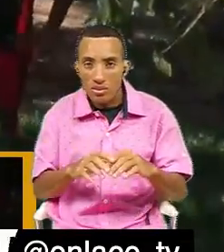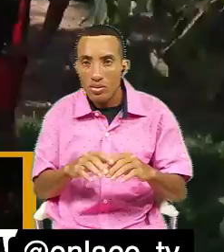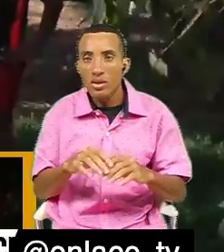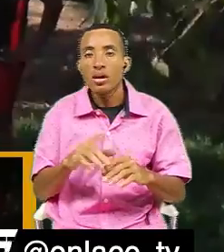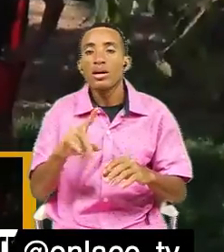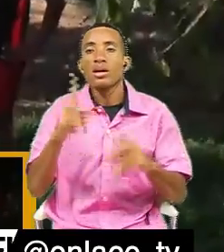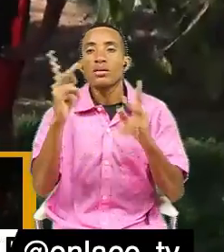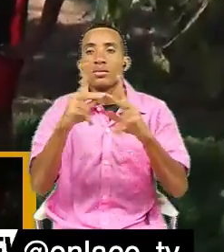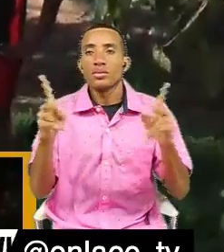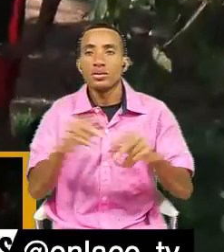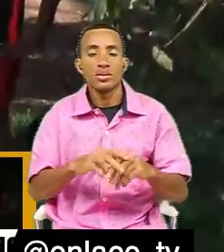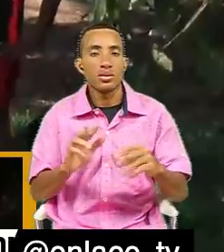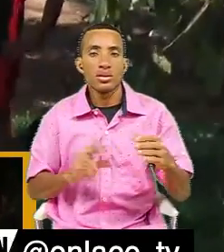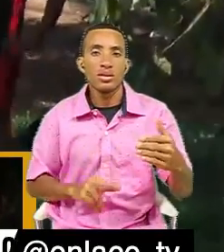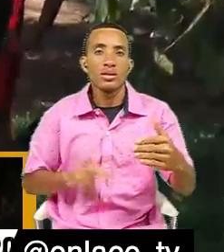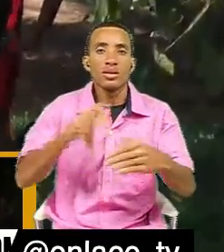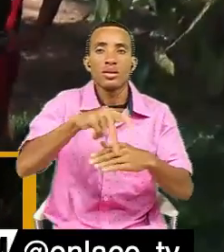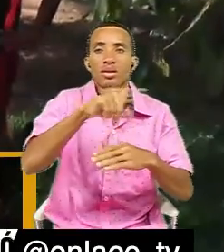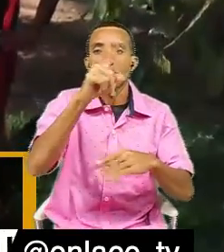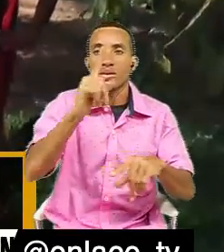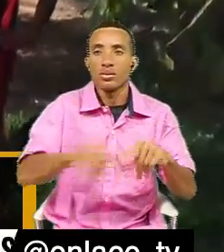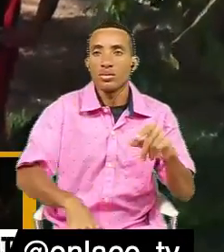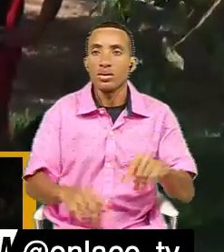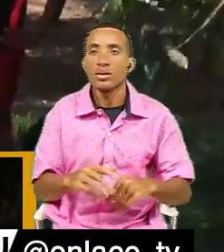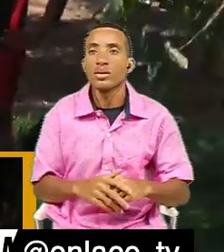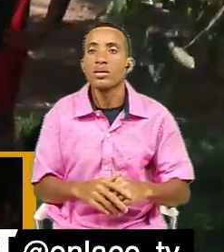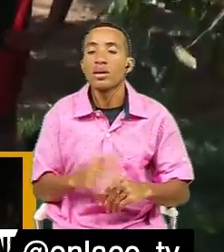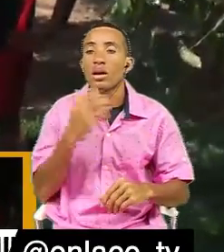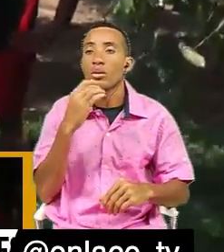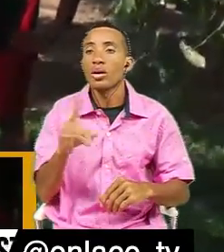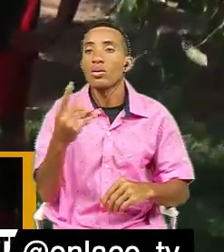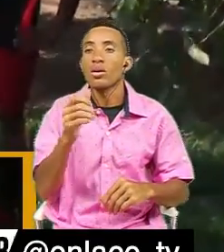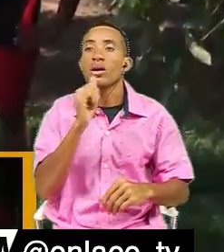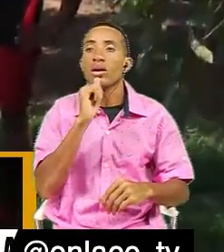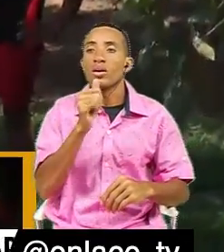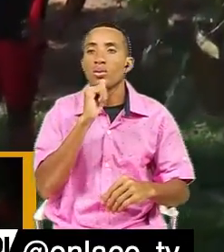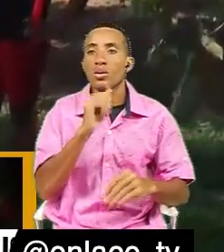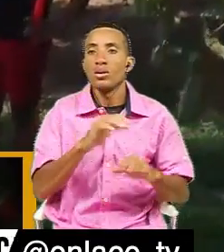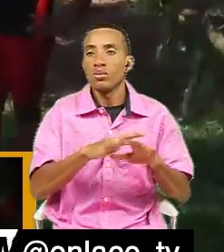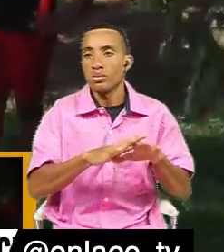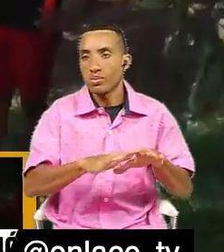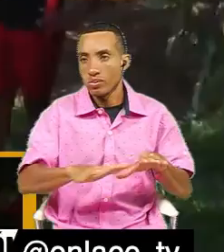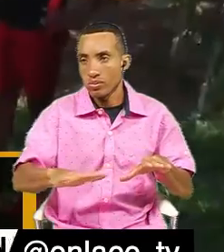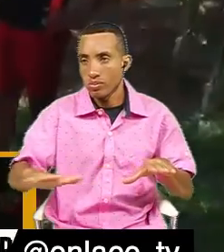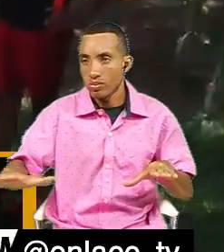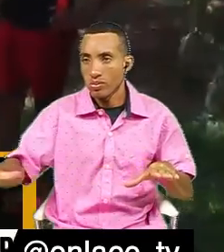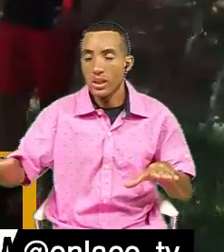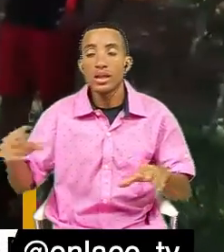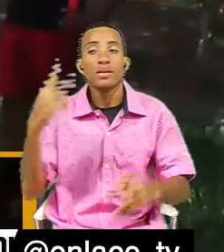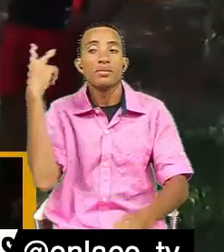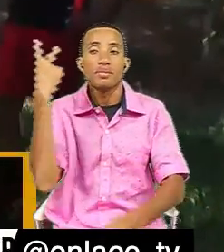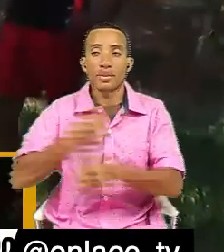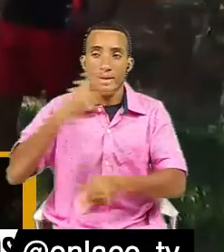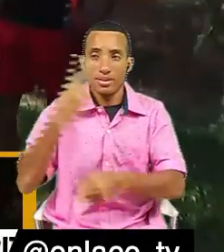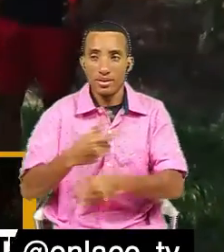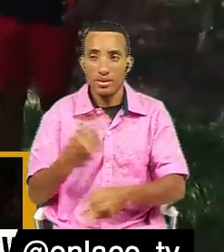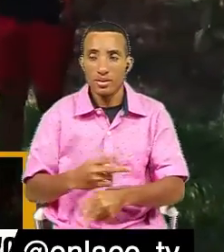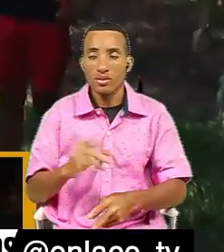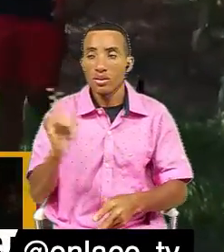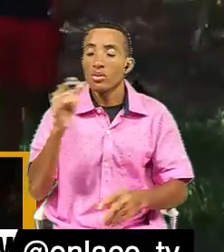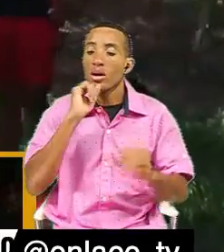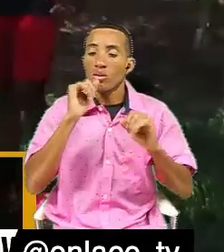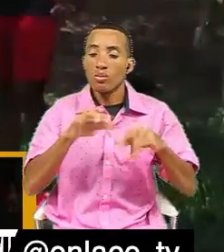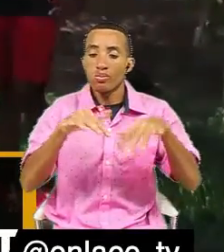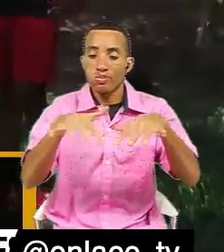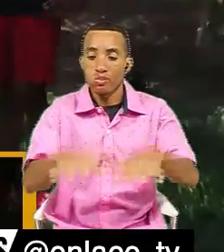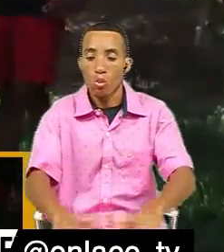no traspasen esa barrera. Es inconcebible, cuando se llenen de agua van a ser una trampa mortal para humanos, porque típicamente ya ha